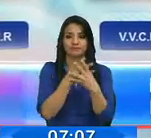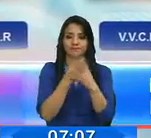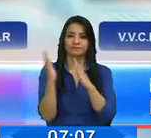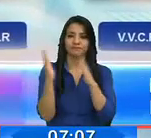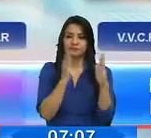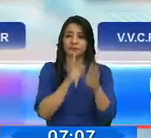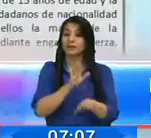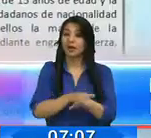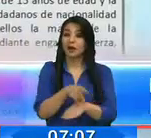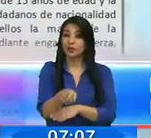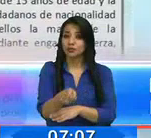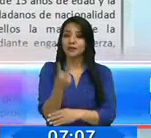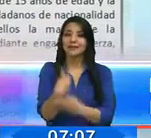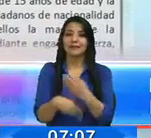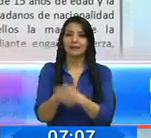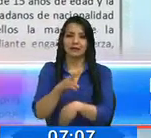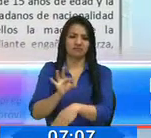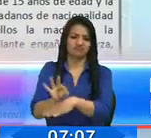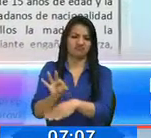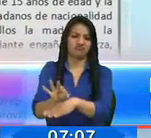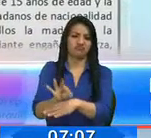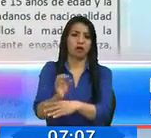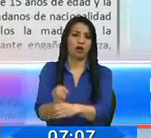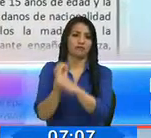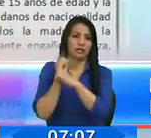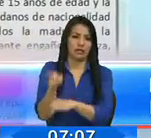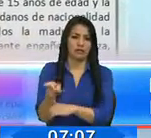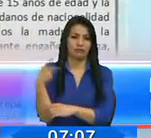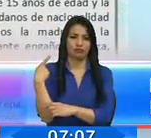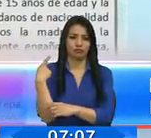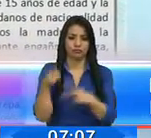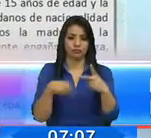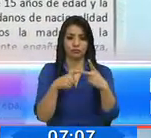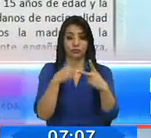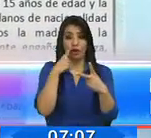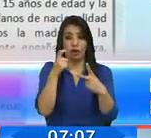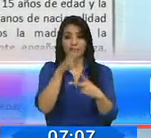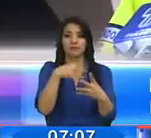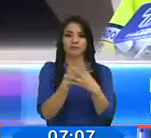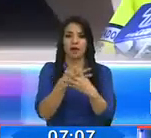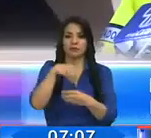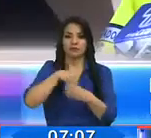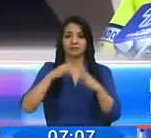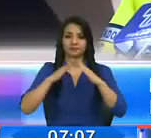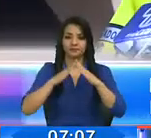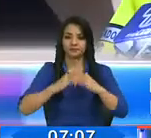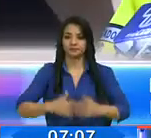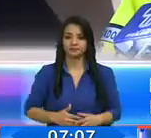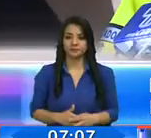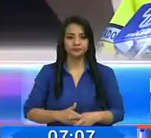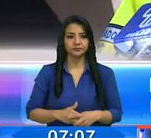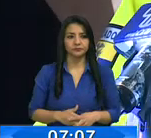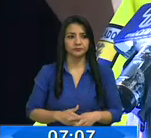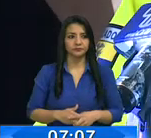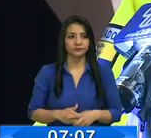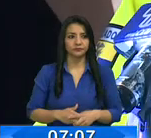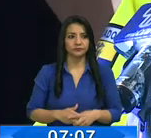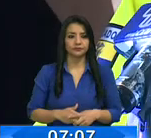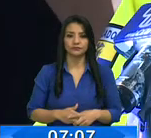el presunto delito de prostitución forzada y el adulto mayor con prisión domiciliaria. La sanción, de acuerdo